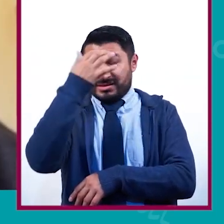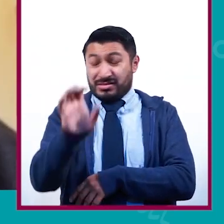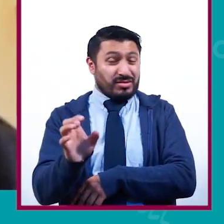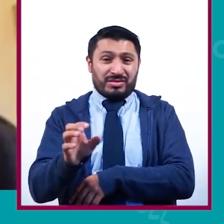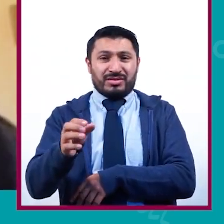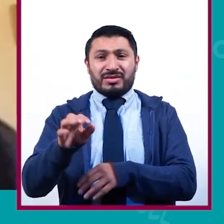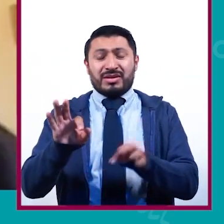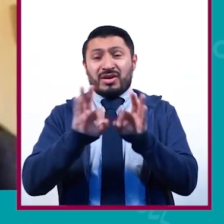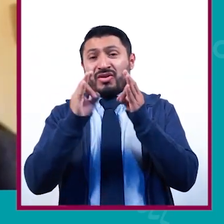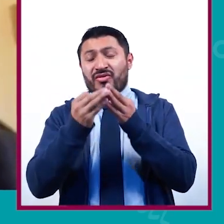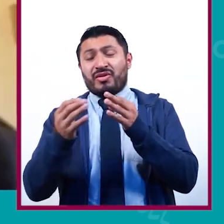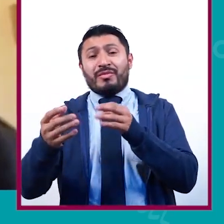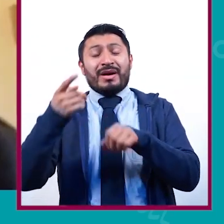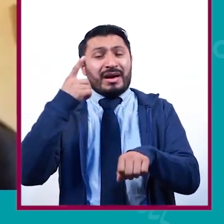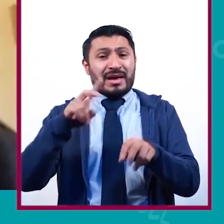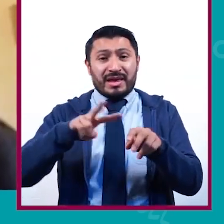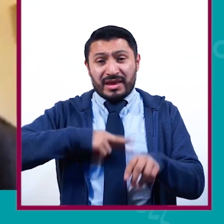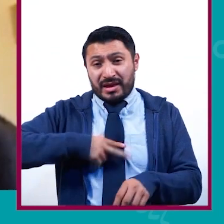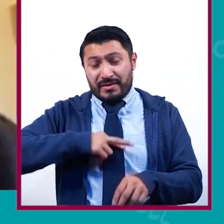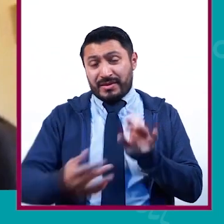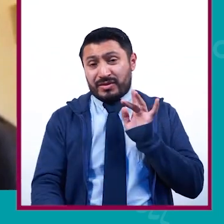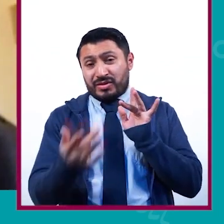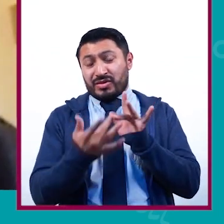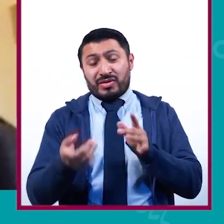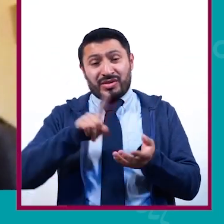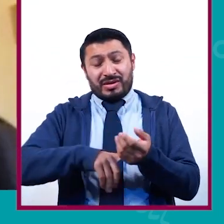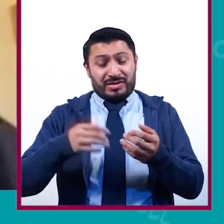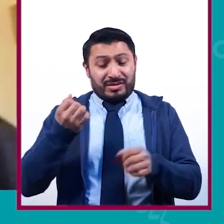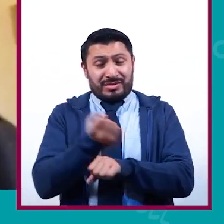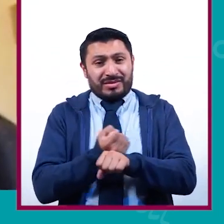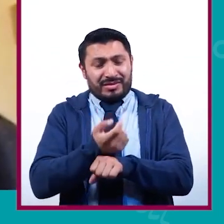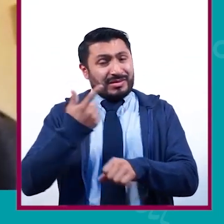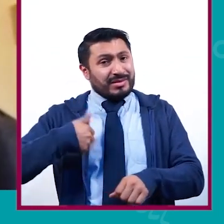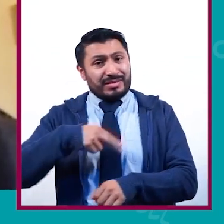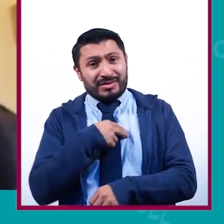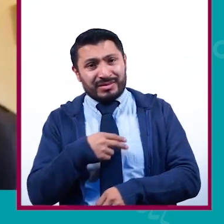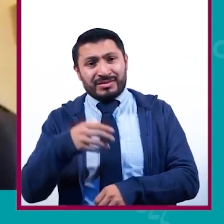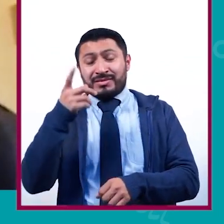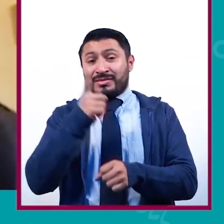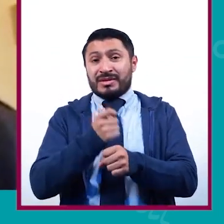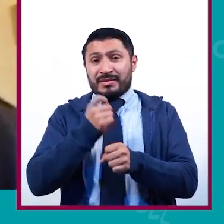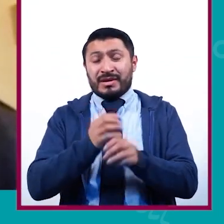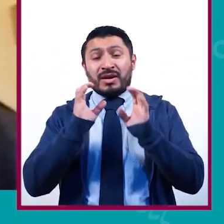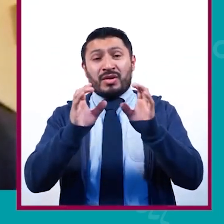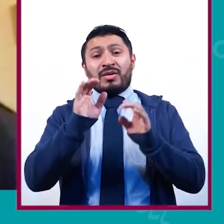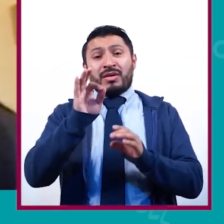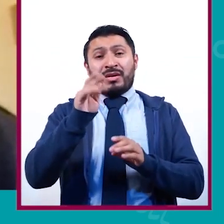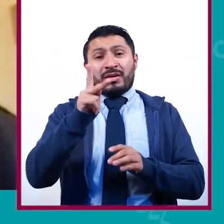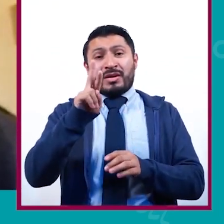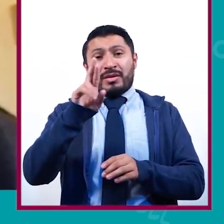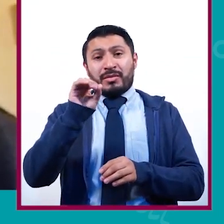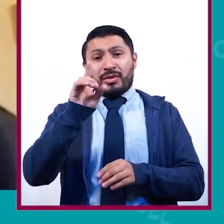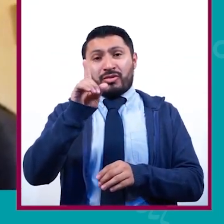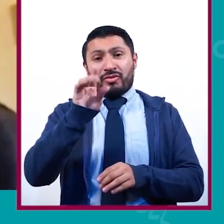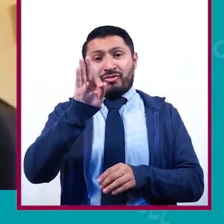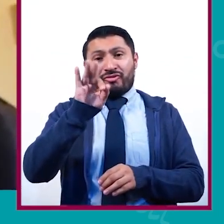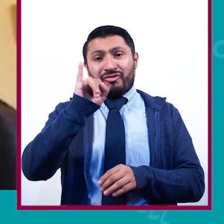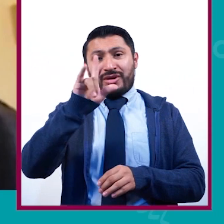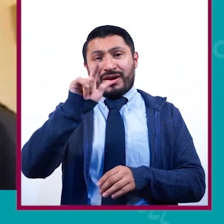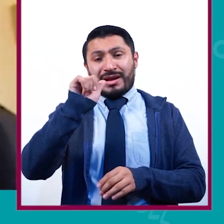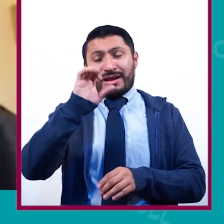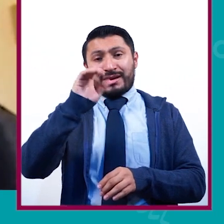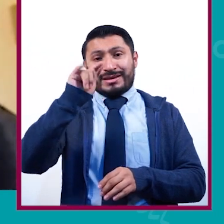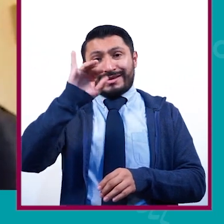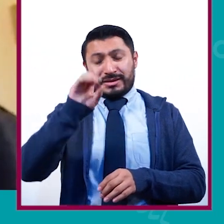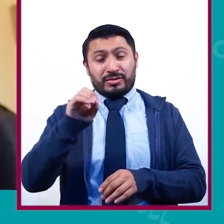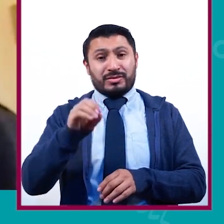con nuestras células, lo primero que hay que hacer es tener cuidados profilácticos y no hay un tratamiento eficaz. Ya después